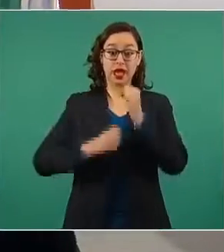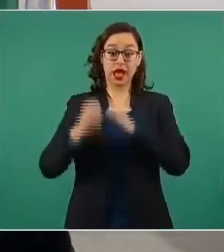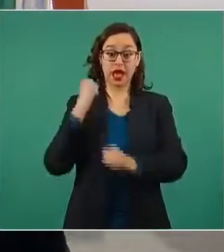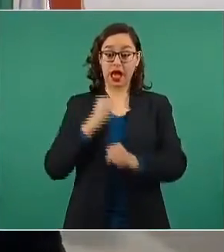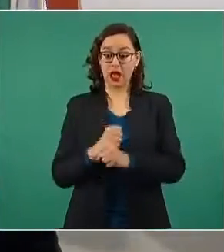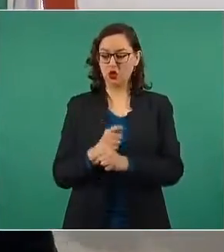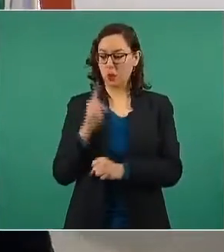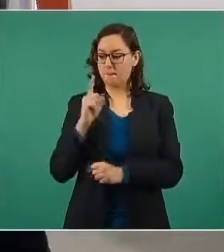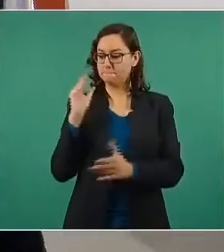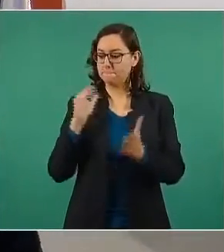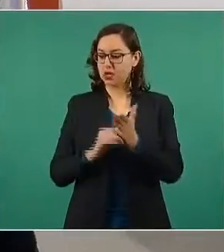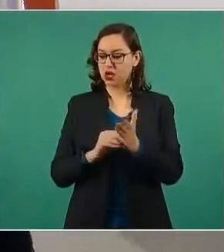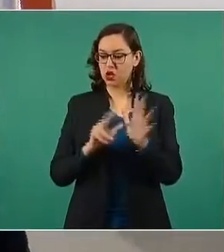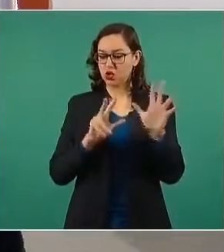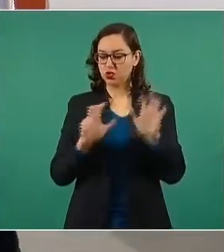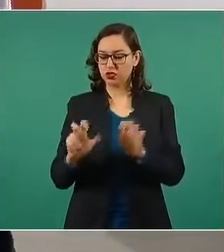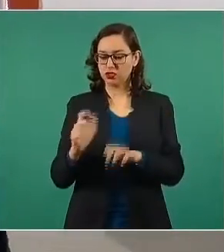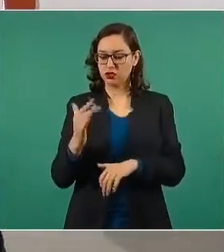(1853).